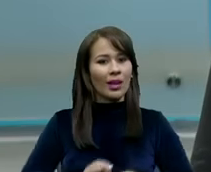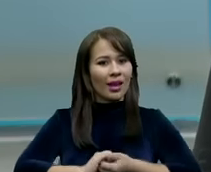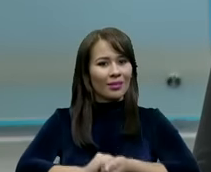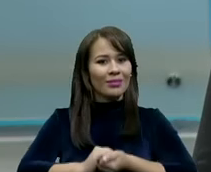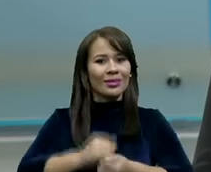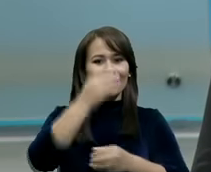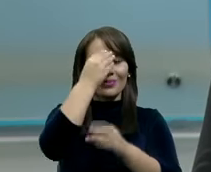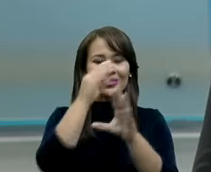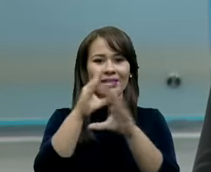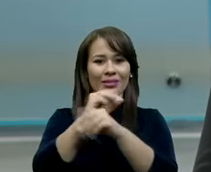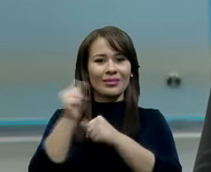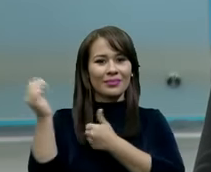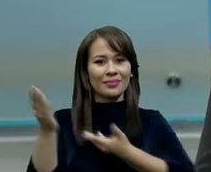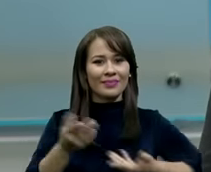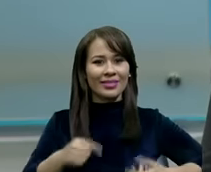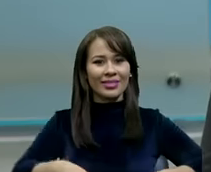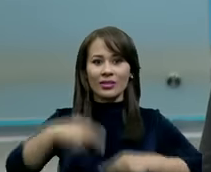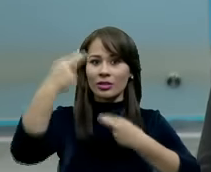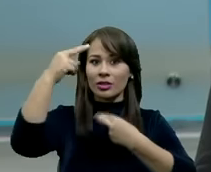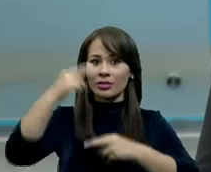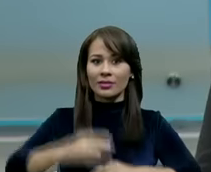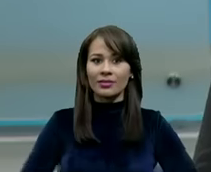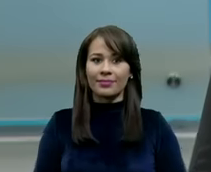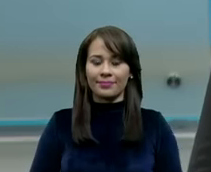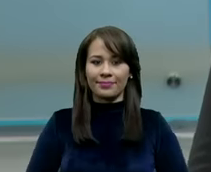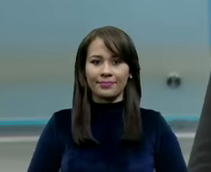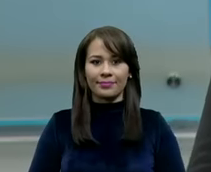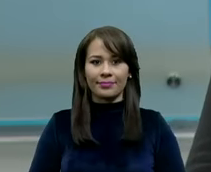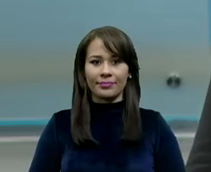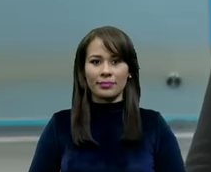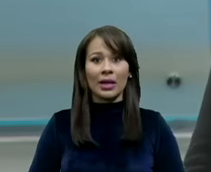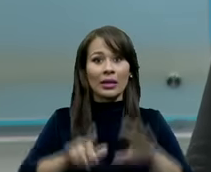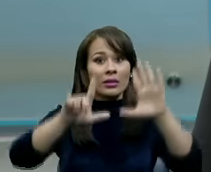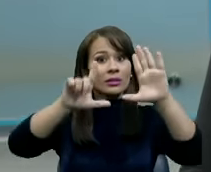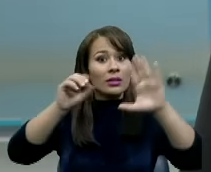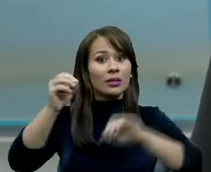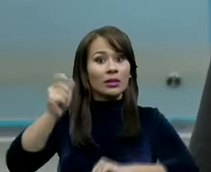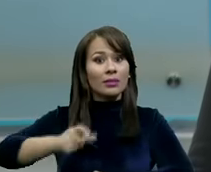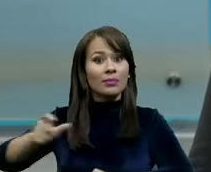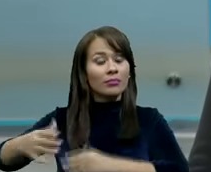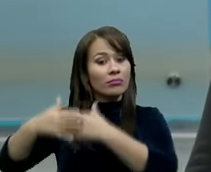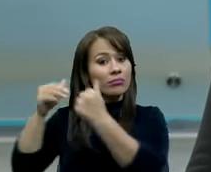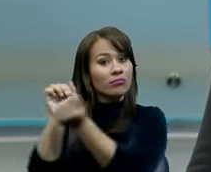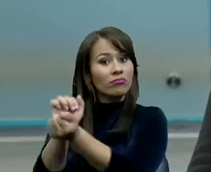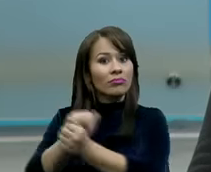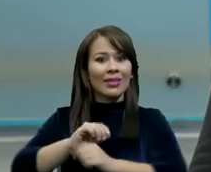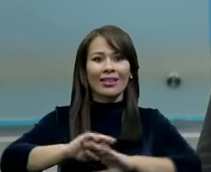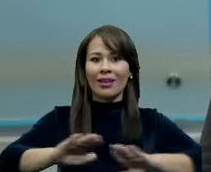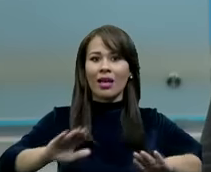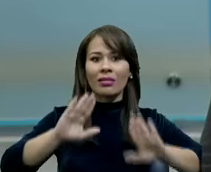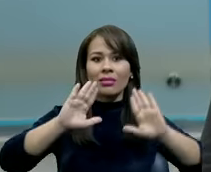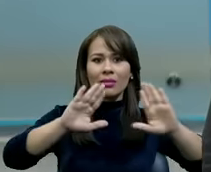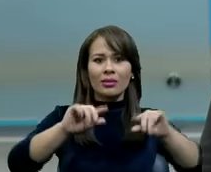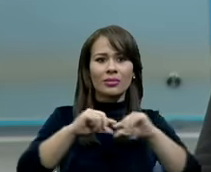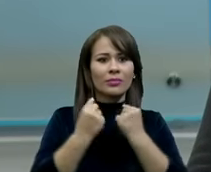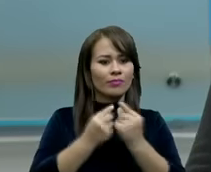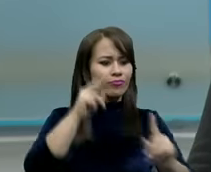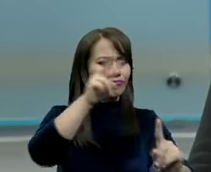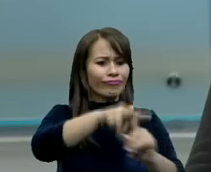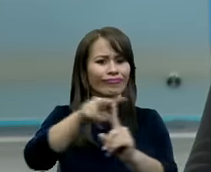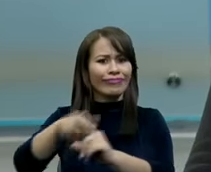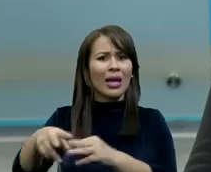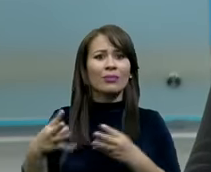Amigos, buenas noches y bienvenidos a su informativo La Noticia. 70 detenidos, 10 bandas delictivas desarticuladas y